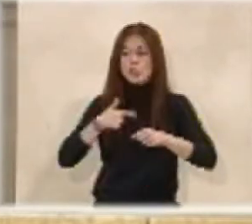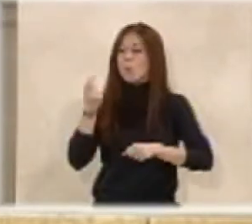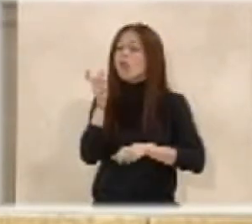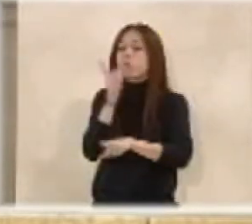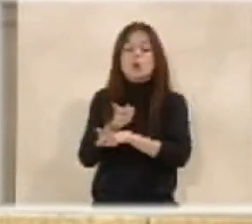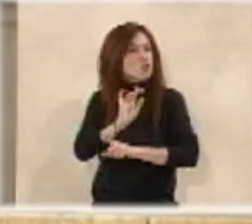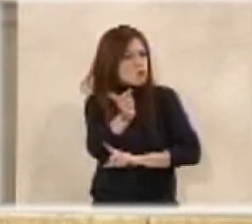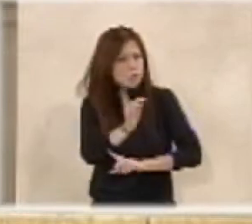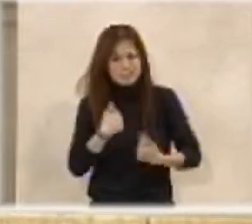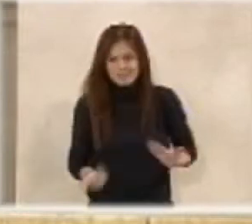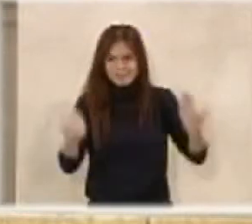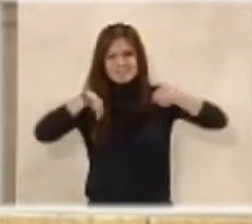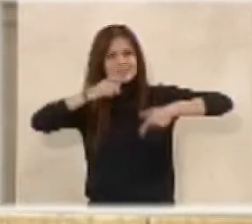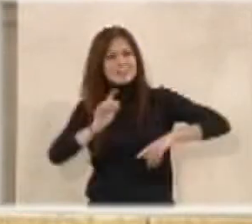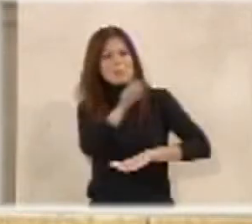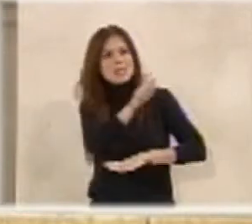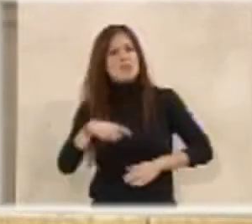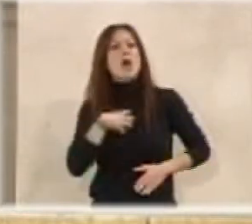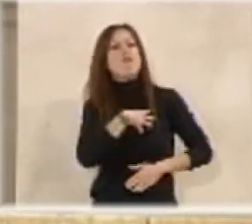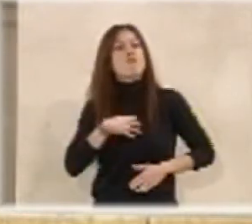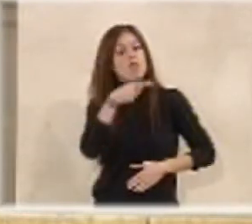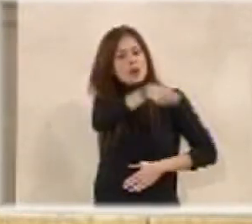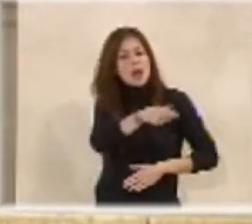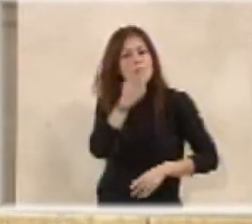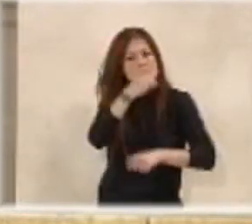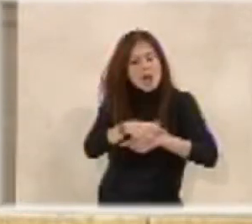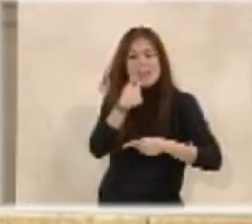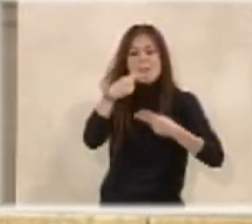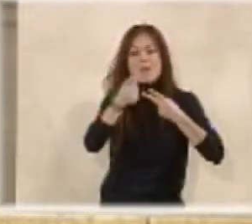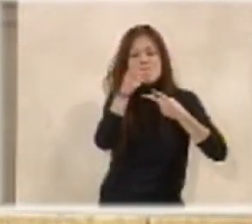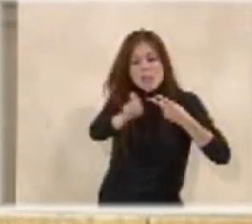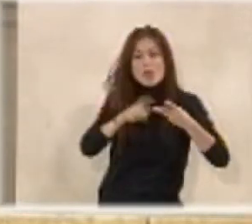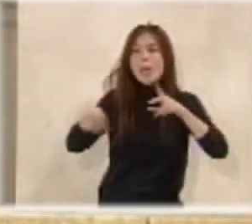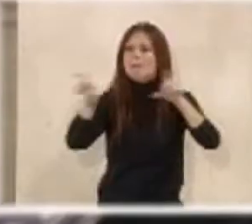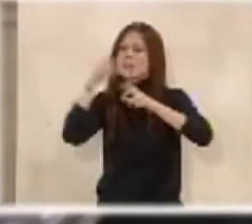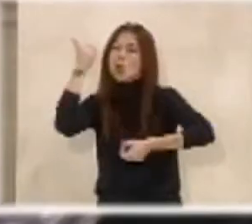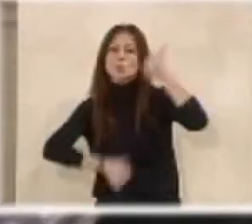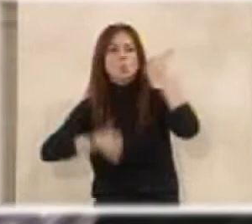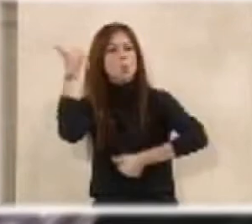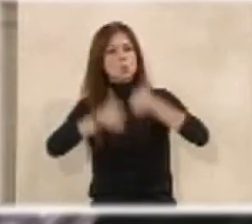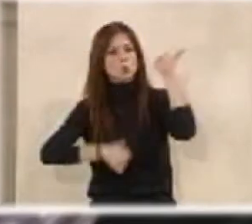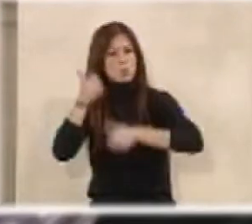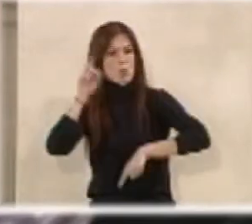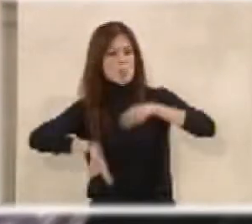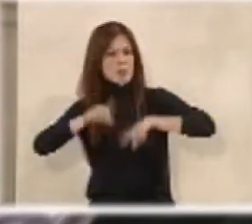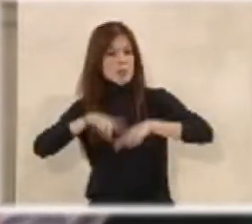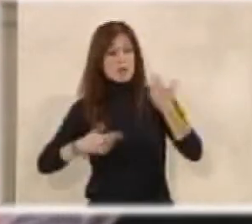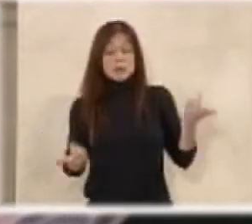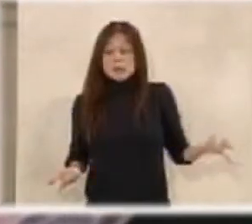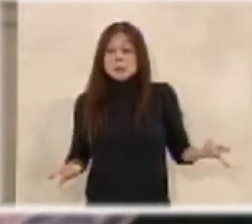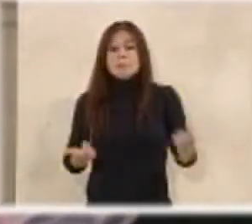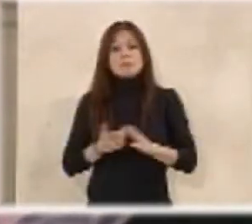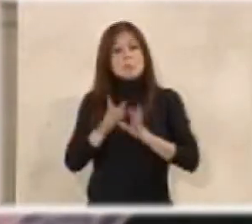funcionarios que marcan cuánto vale eso, a qué precio se licita y las empresas pujan en función de ello. Y